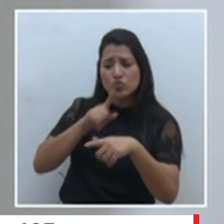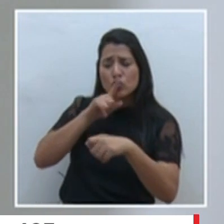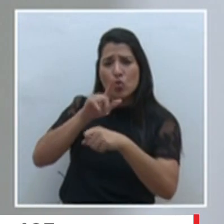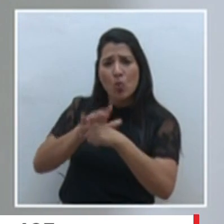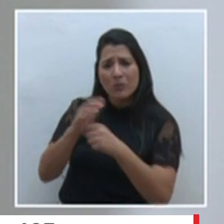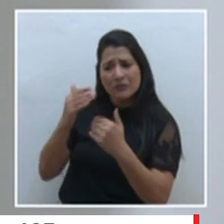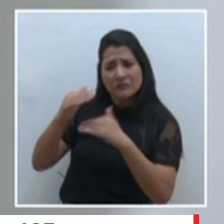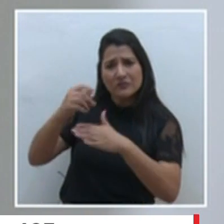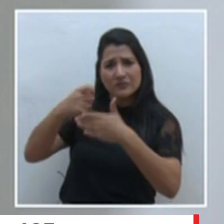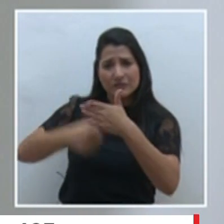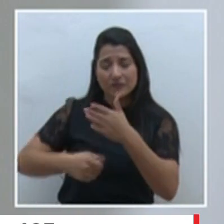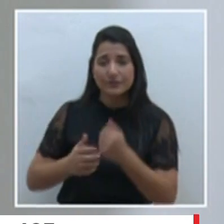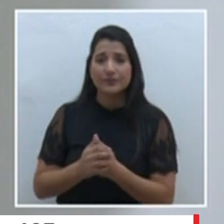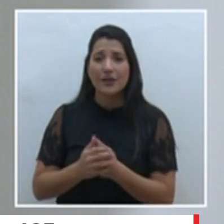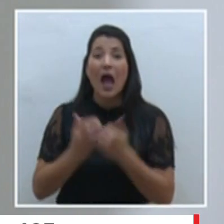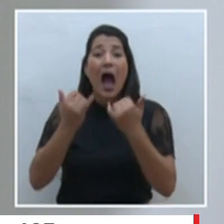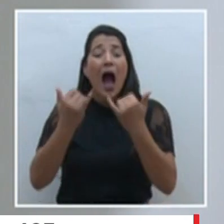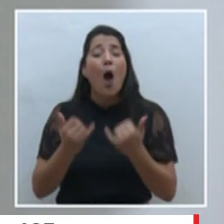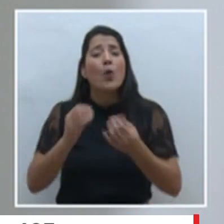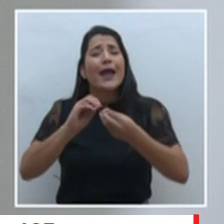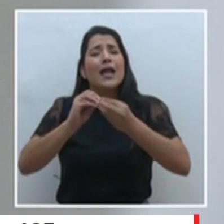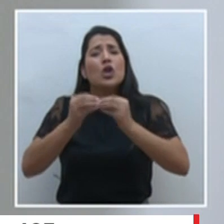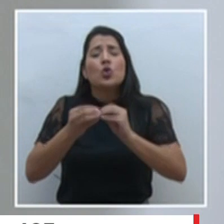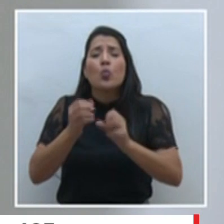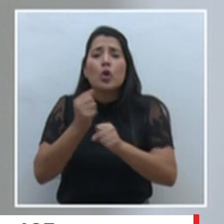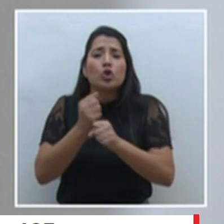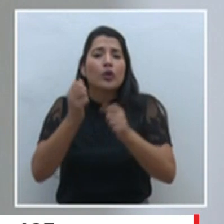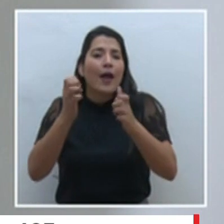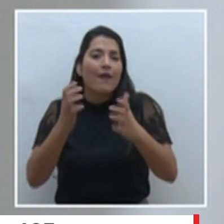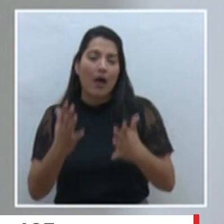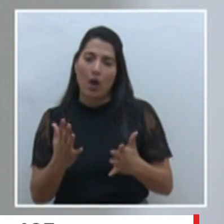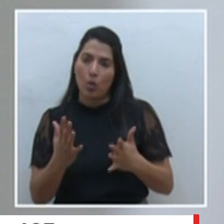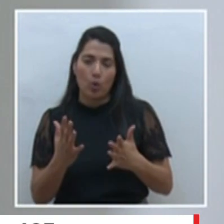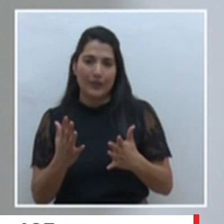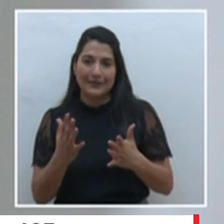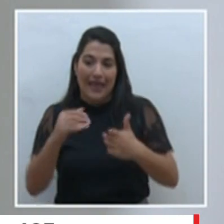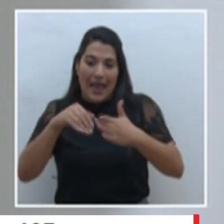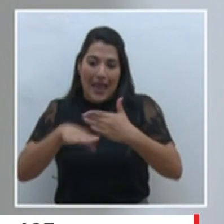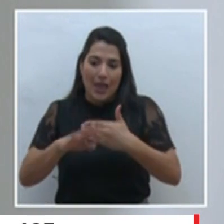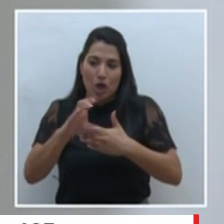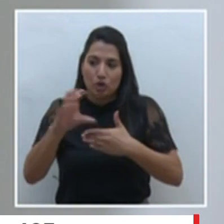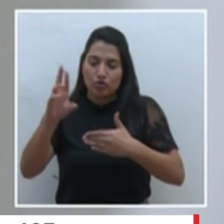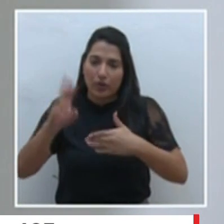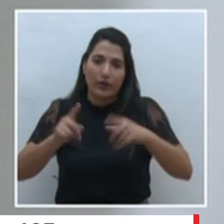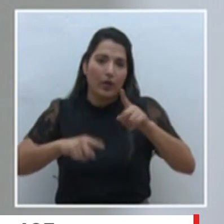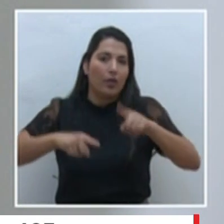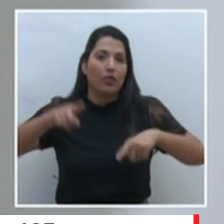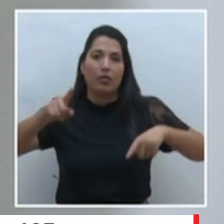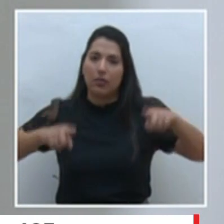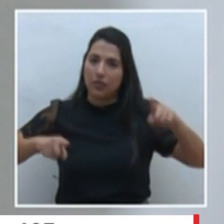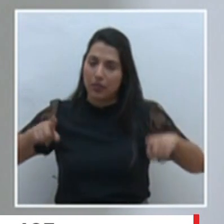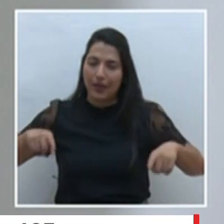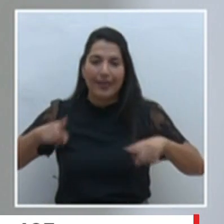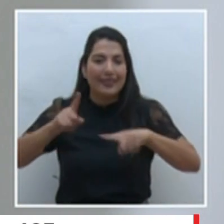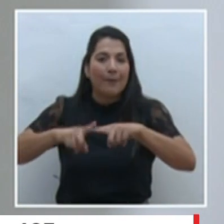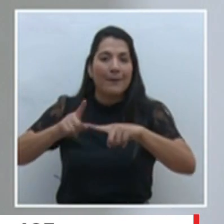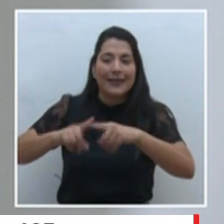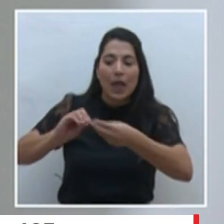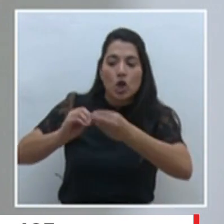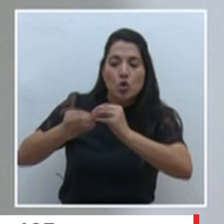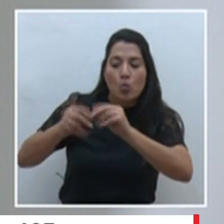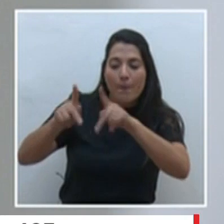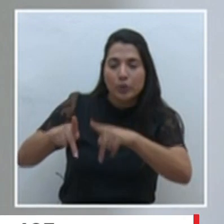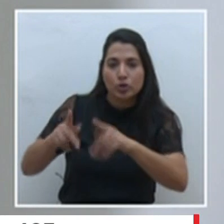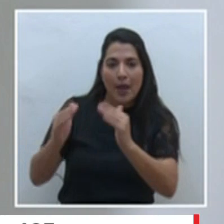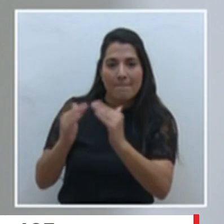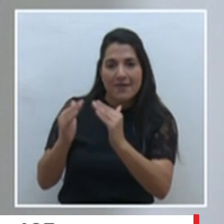la cantidad de personal que existe en todo el país, pues obviamente cambia y va dependiendo también de la densidad poblacional, ¿verdad?, y la complejidad que haya. Y pues ahí está